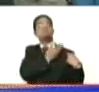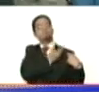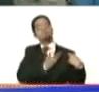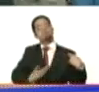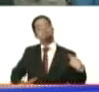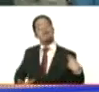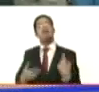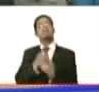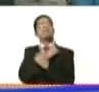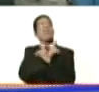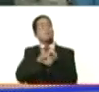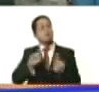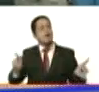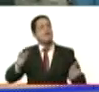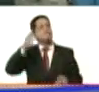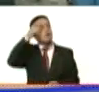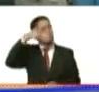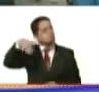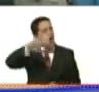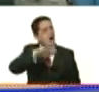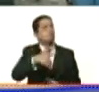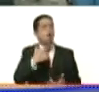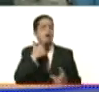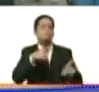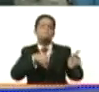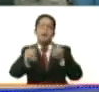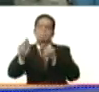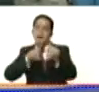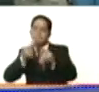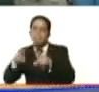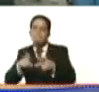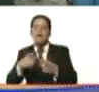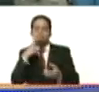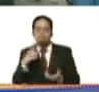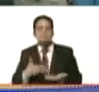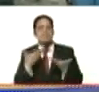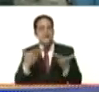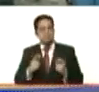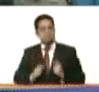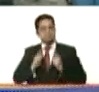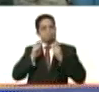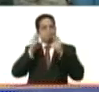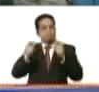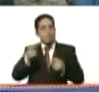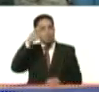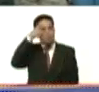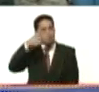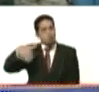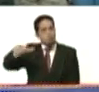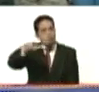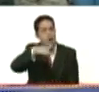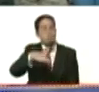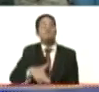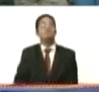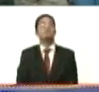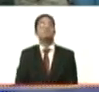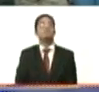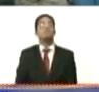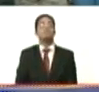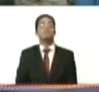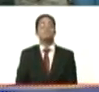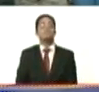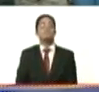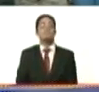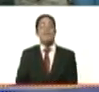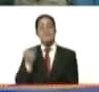democracia, pueblo, participación, protagonismo, poder popular, los conceptos del bolivarianismo